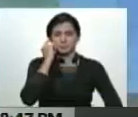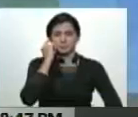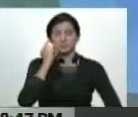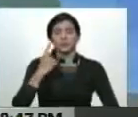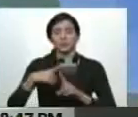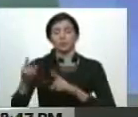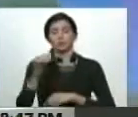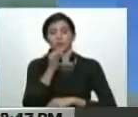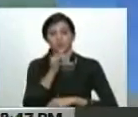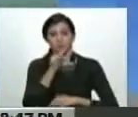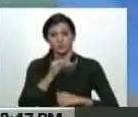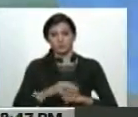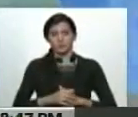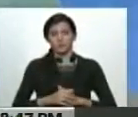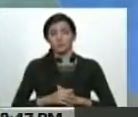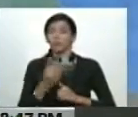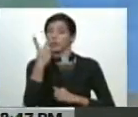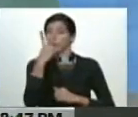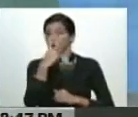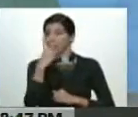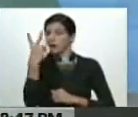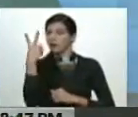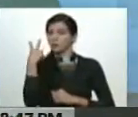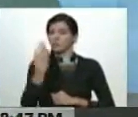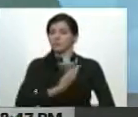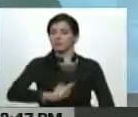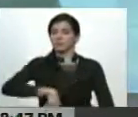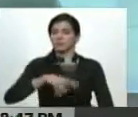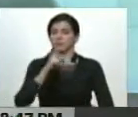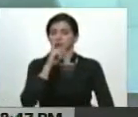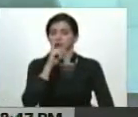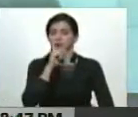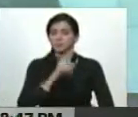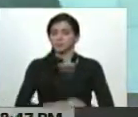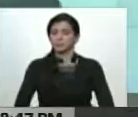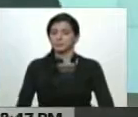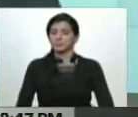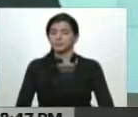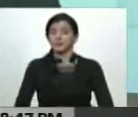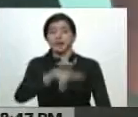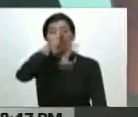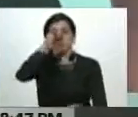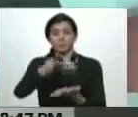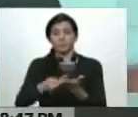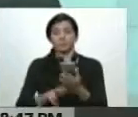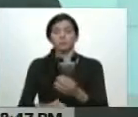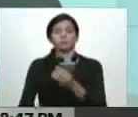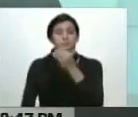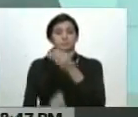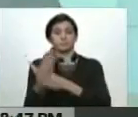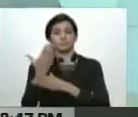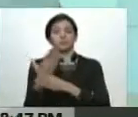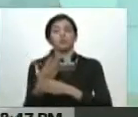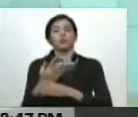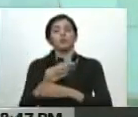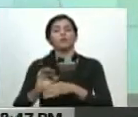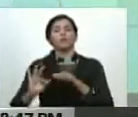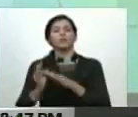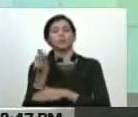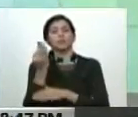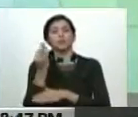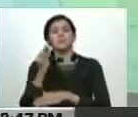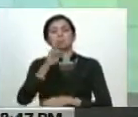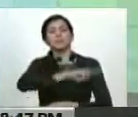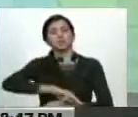Tiene otras informaciones. Hace 2 años, el presidente Nicolás Maduro aprobó la creación de la Fundación Misión Nevado con el propósito